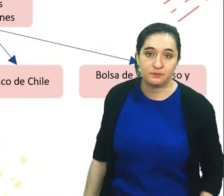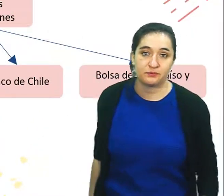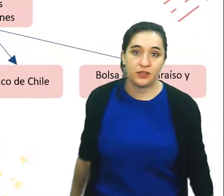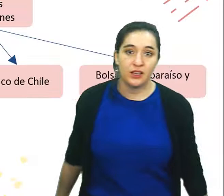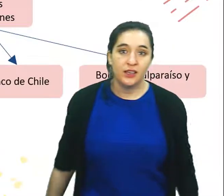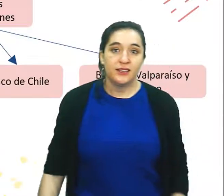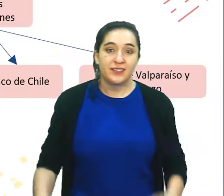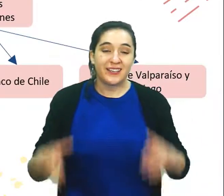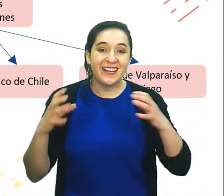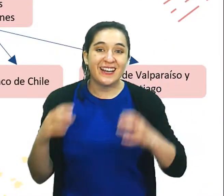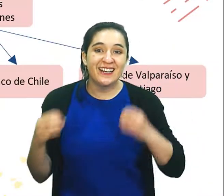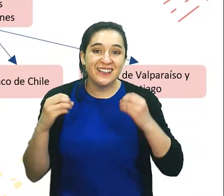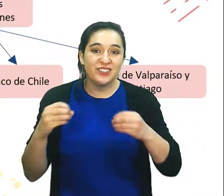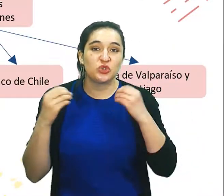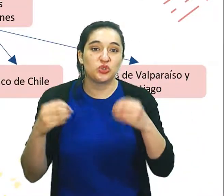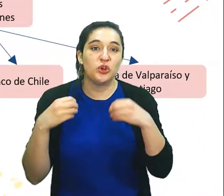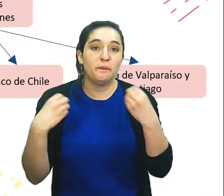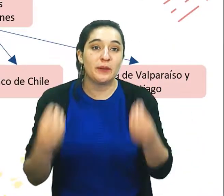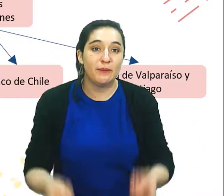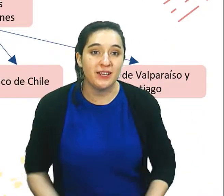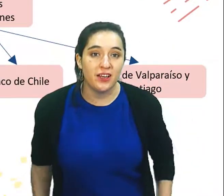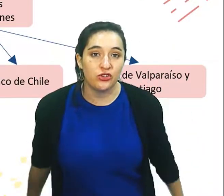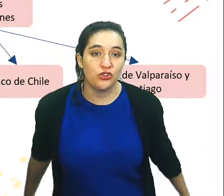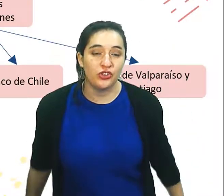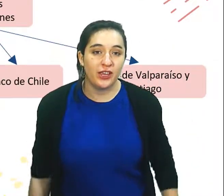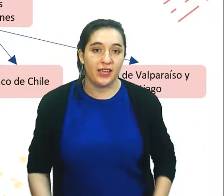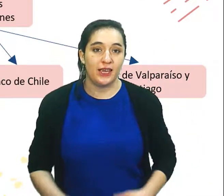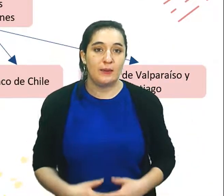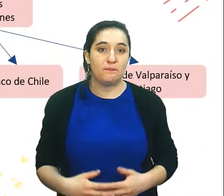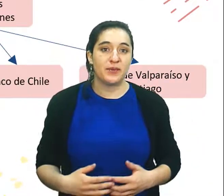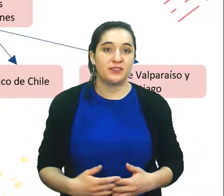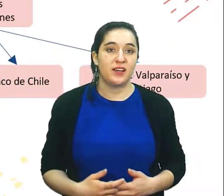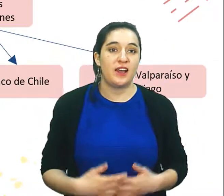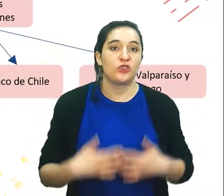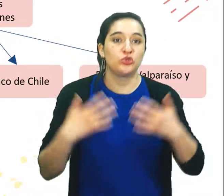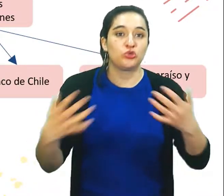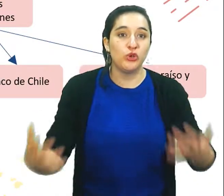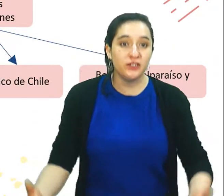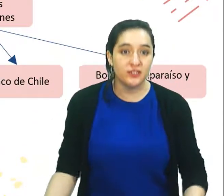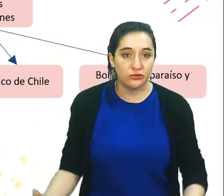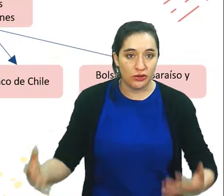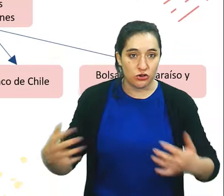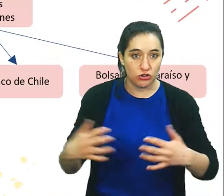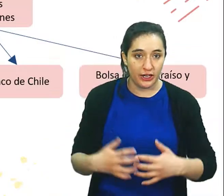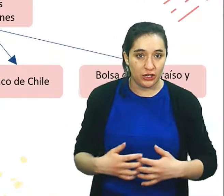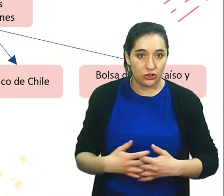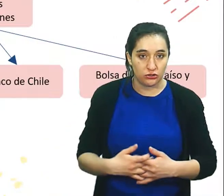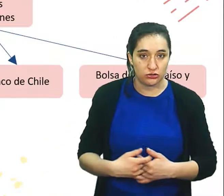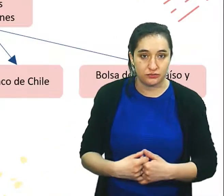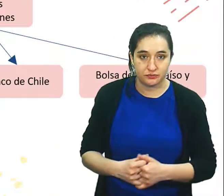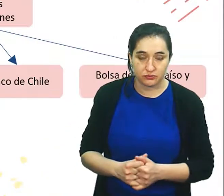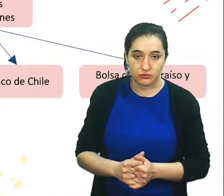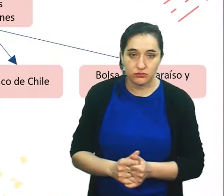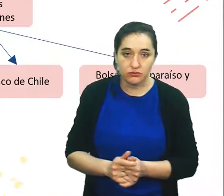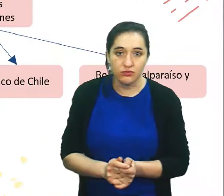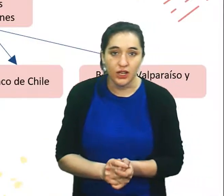minería. Se crea la ley de instrucción primaria donde empiezan a construirse nuevos